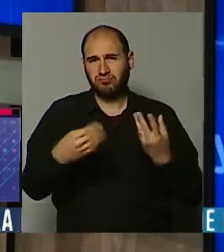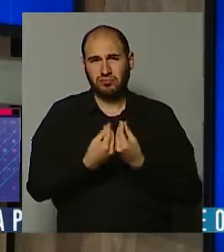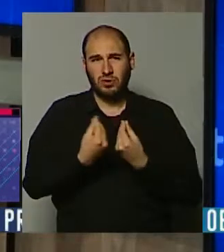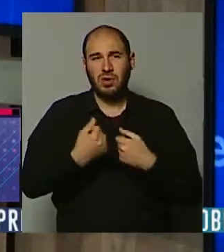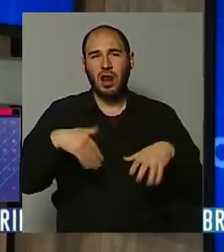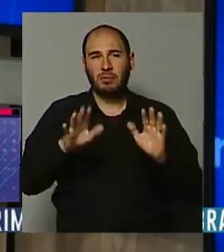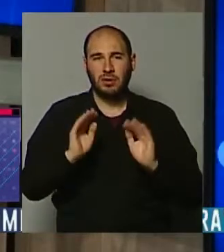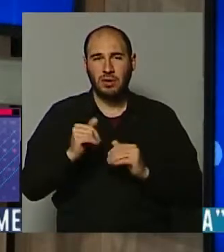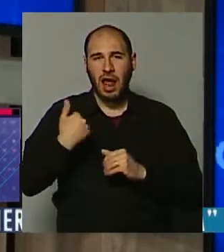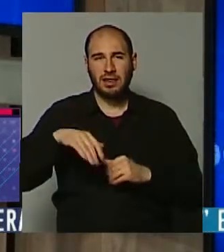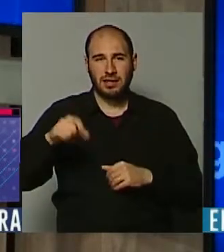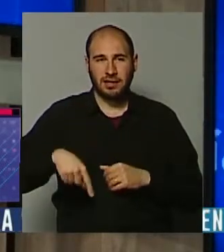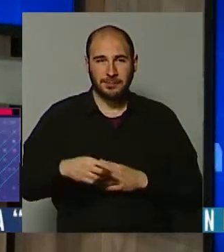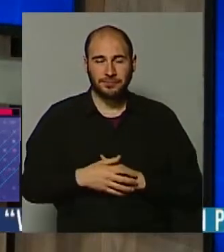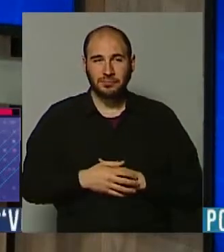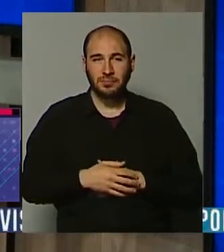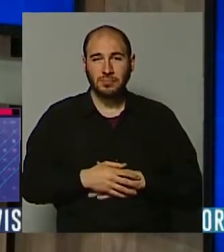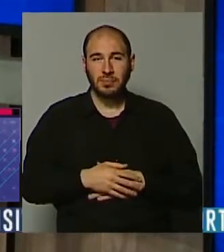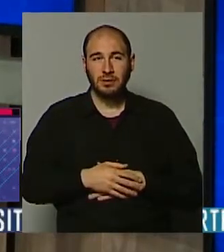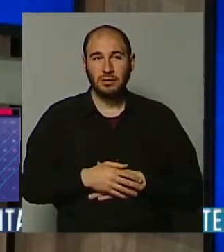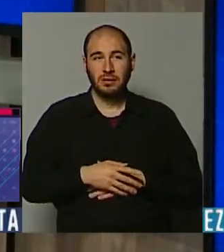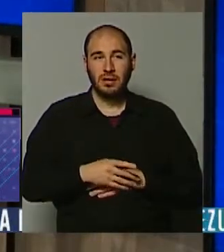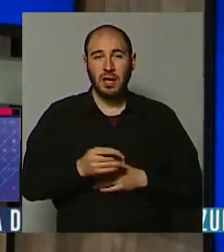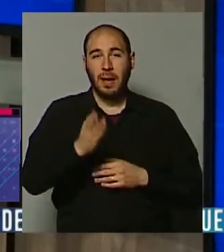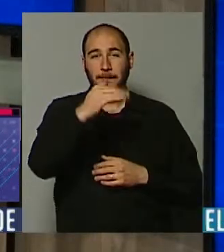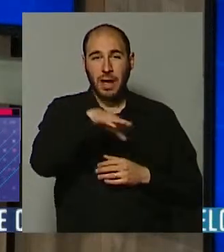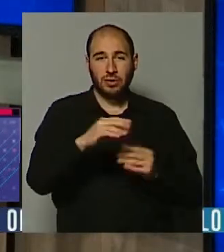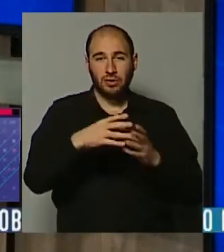situaciones particulares en nuestro país y ya hay bancos,